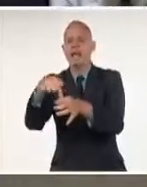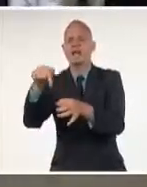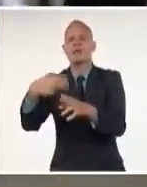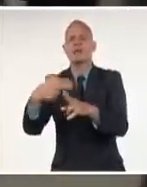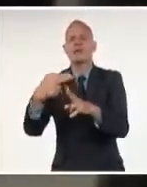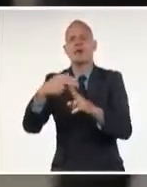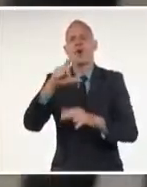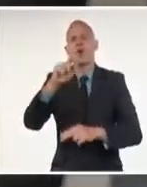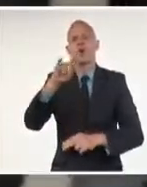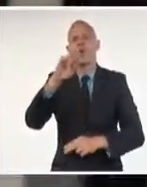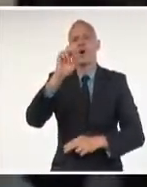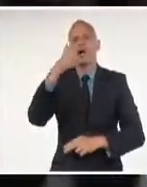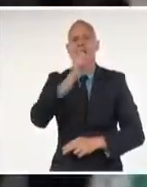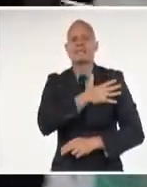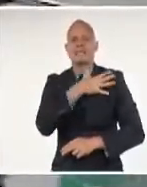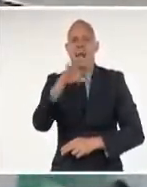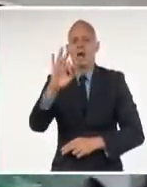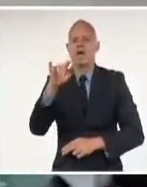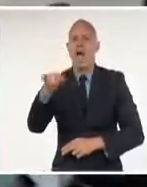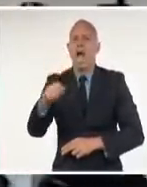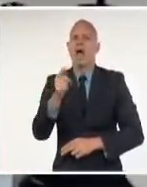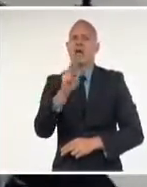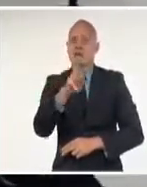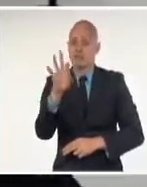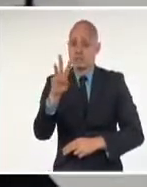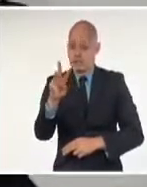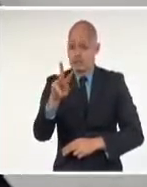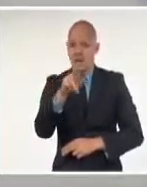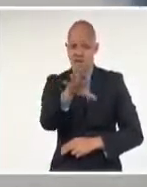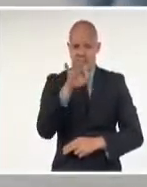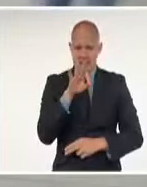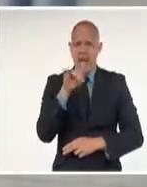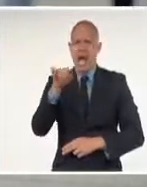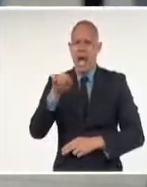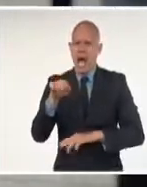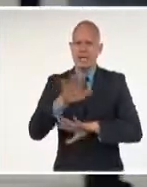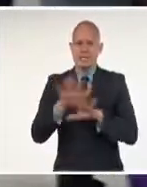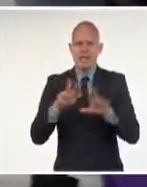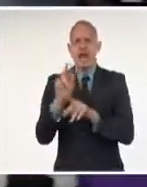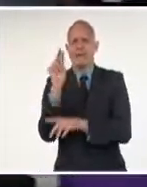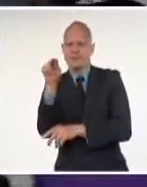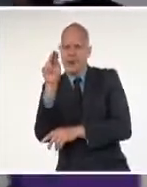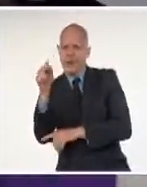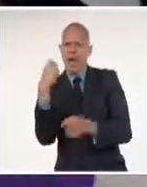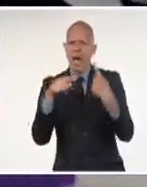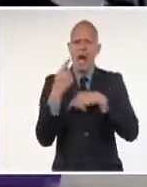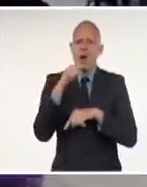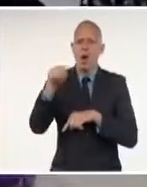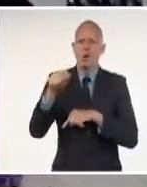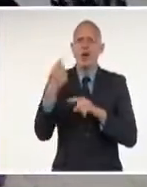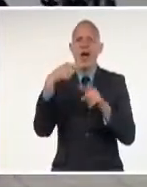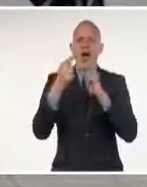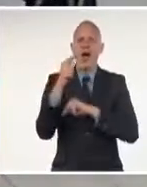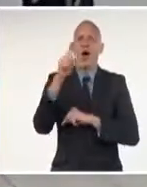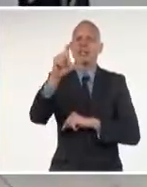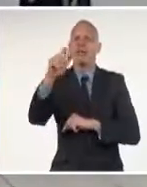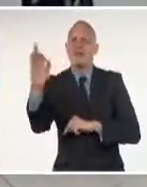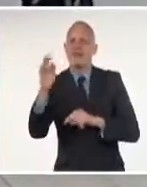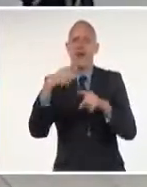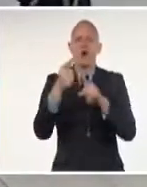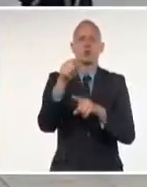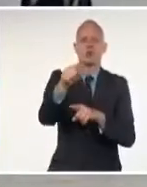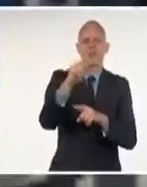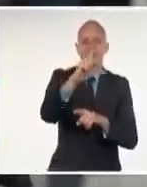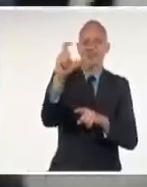nacional está conformado por 23 atletas distribuidos en tres receptores, 6 jugadores de cuadro, 4 jardineros y 10 lanzadores, al mando de Pablo